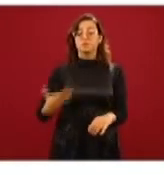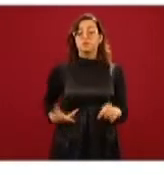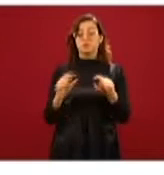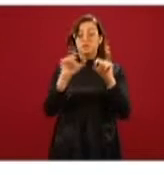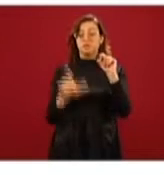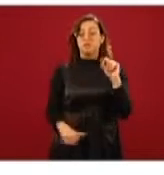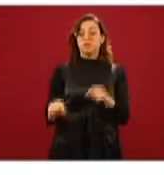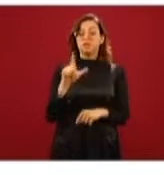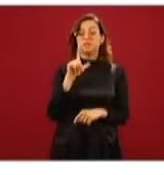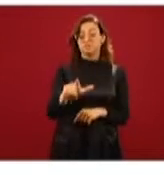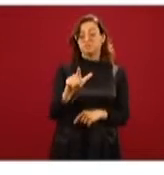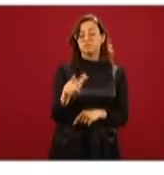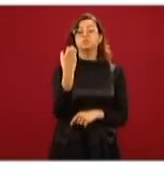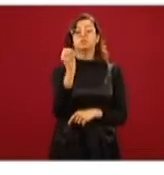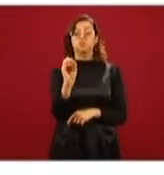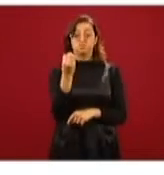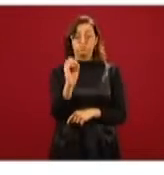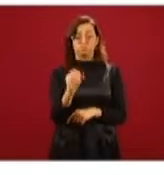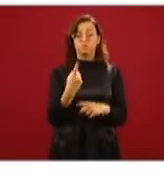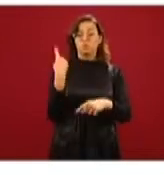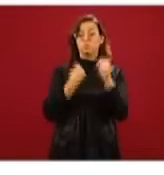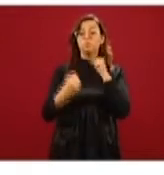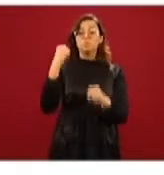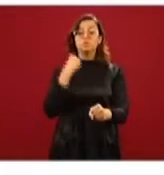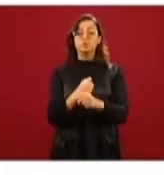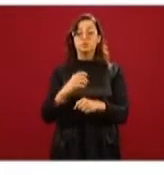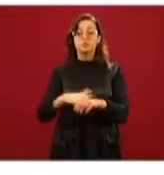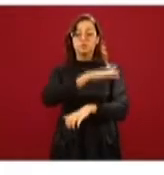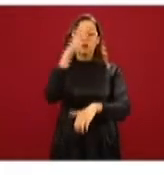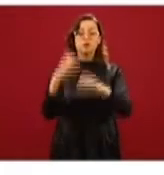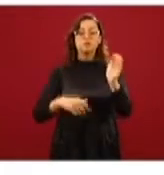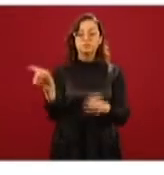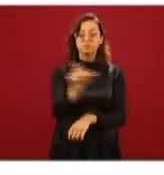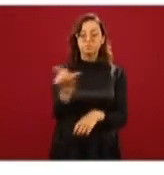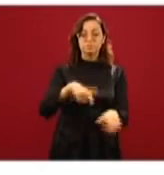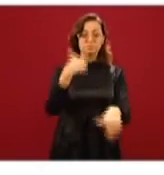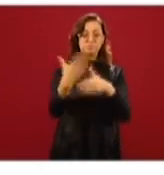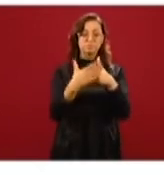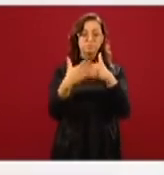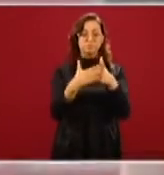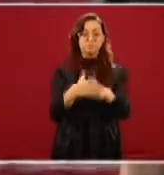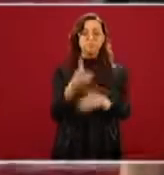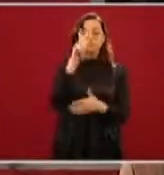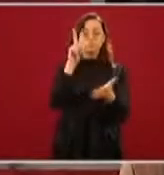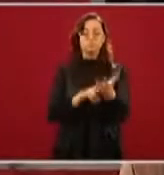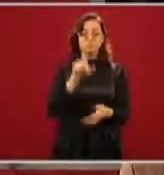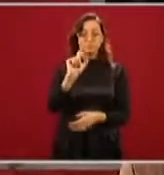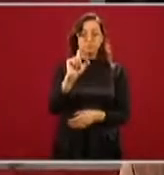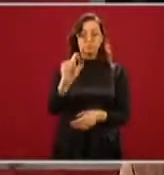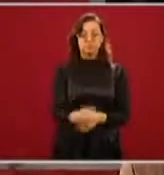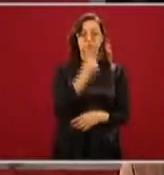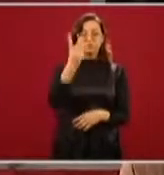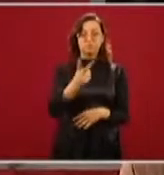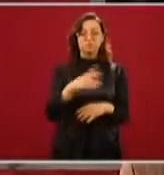de octubre del año pasado y deberán estar concluidos antes de que finalice el 2022. Y la última fase